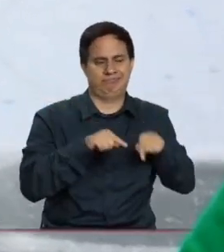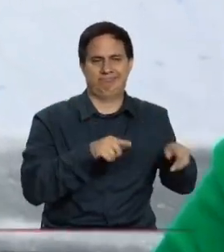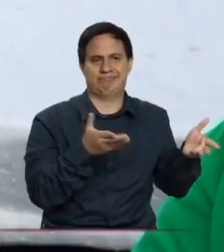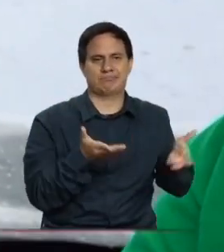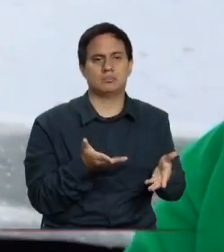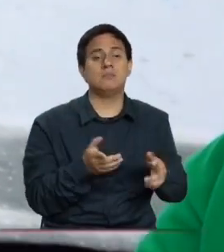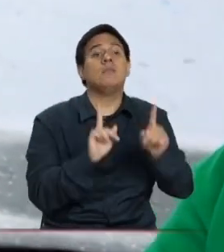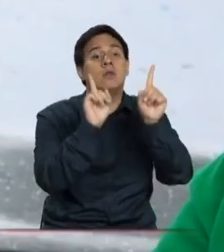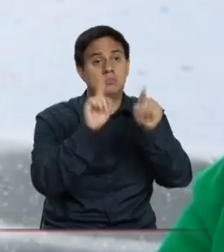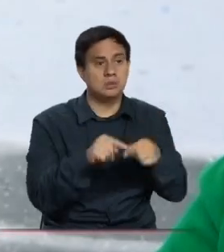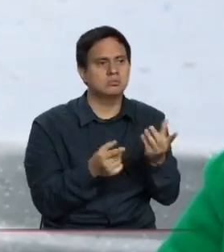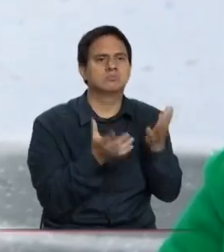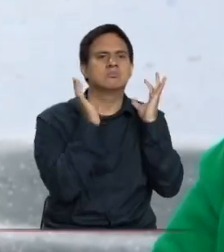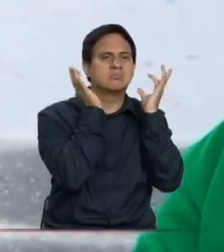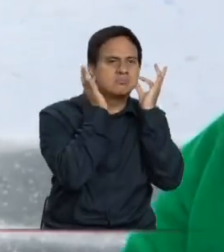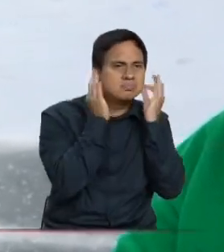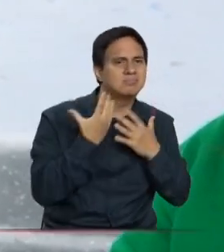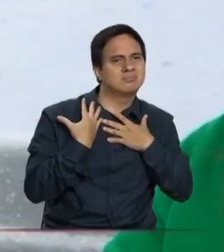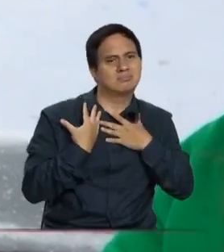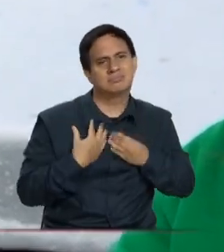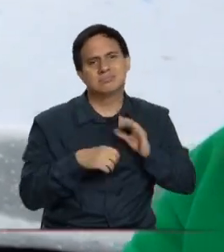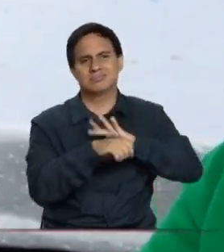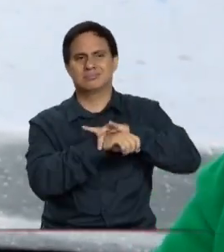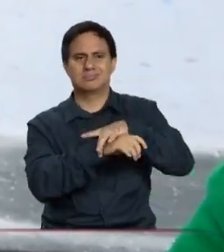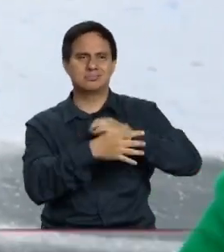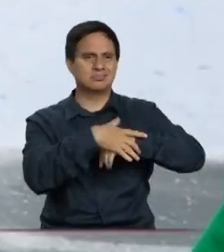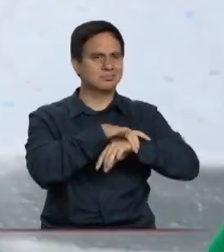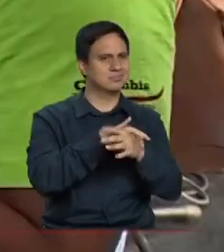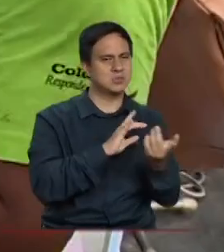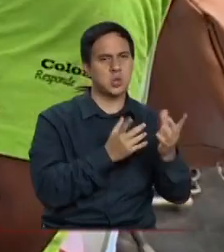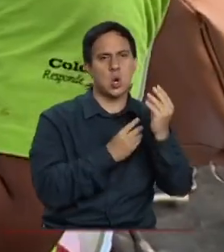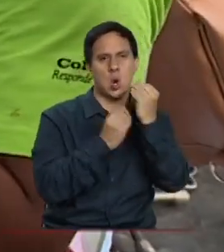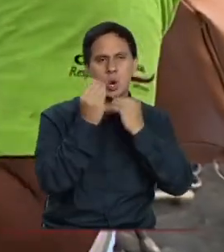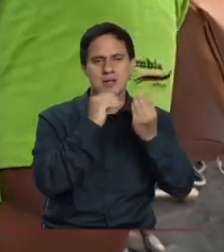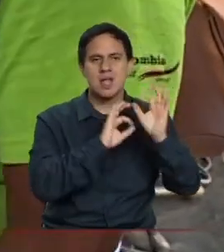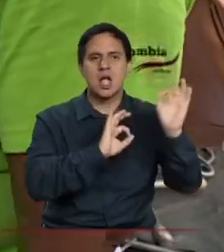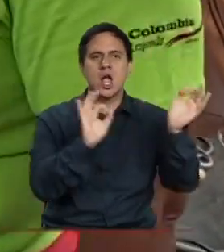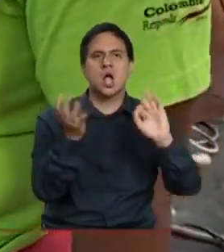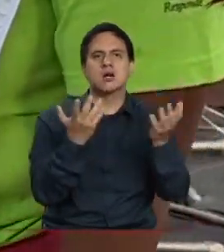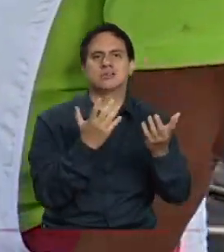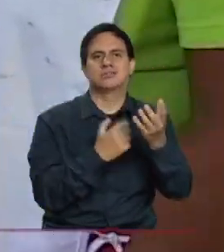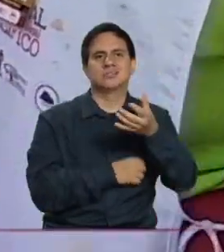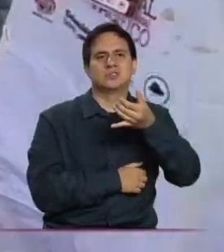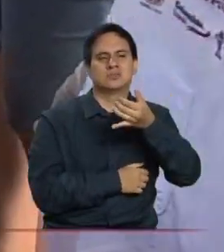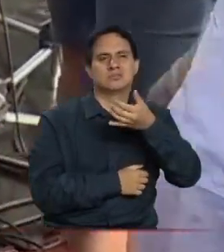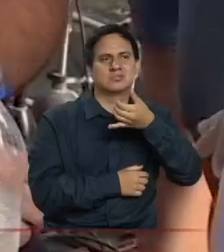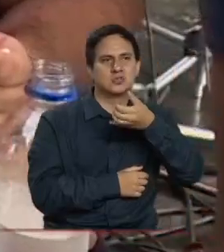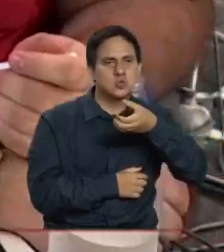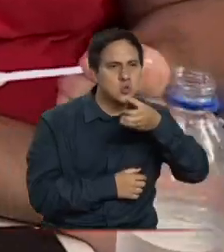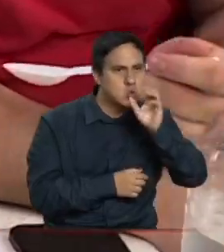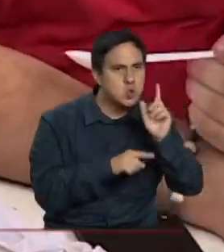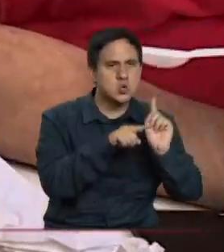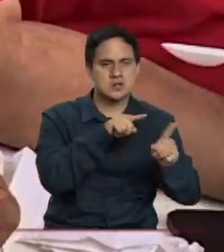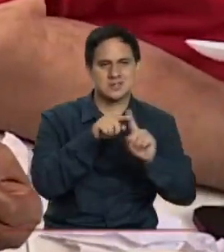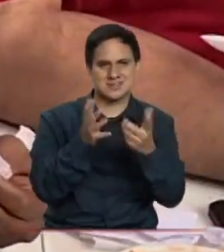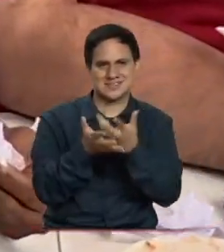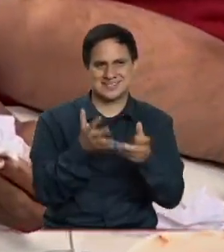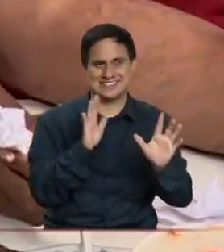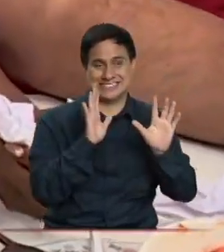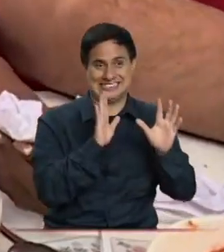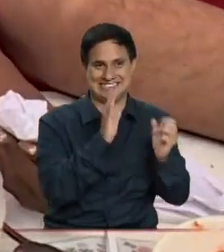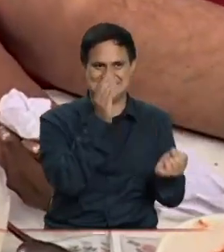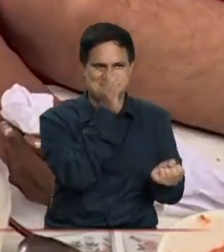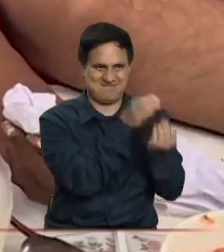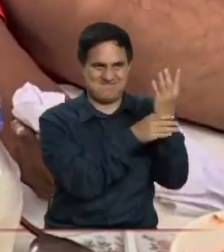artesanías vamos a encontrar dulces típicos bebidas artesanales y emprendimientos que nuestros jóvenes están